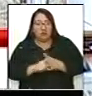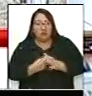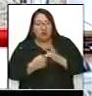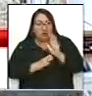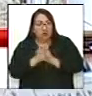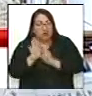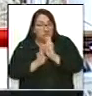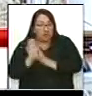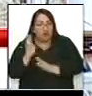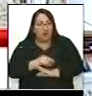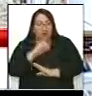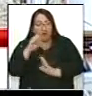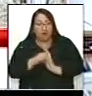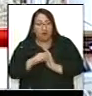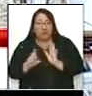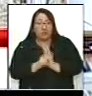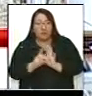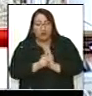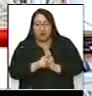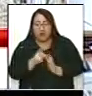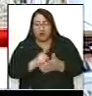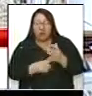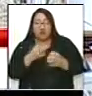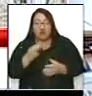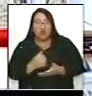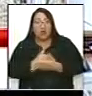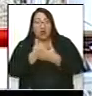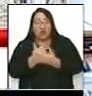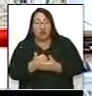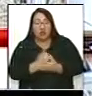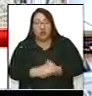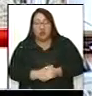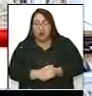sacar proyectos de leyes que en realidad beneficien